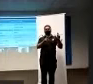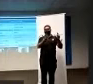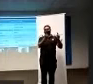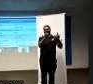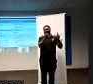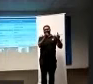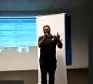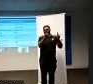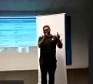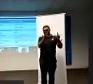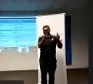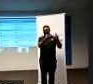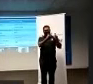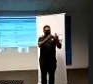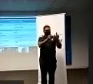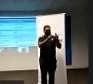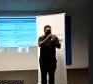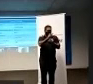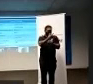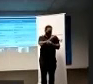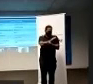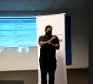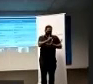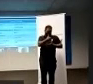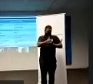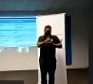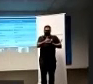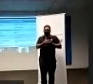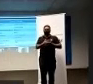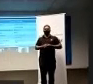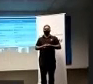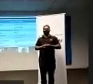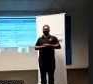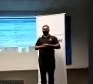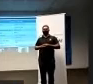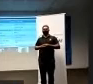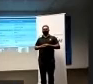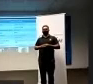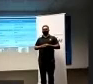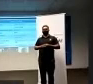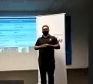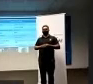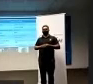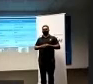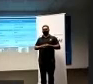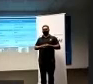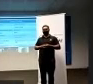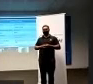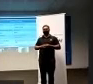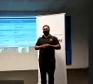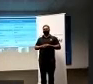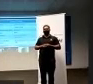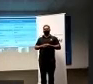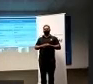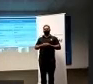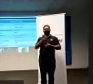4 semanas, su eficacia 81%, presentación, frasco multidosis, 10 dosis, su trazabilidad de las vacunas 6 meses a